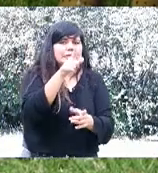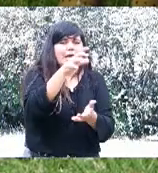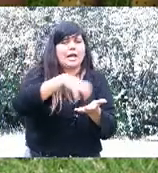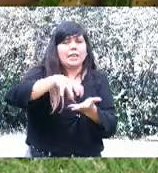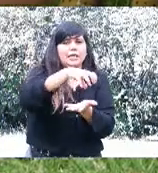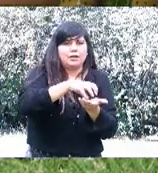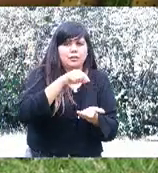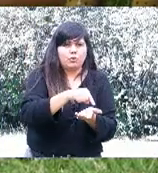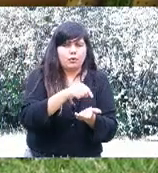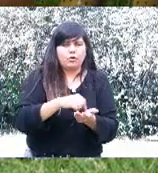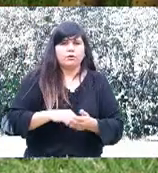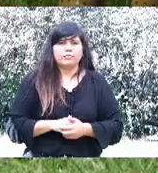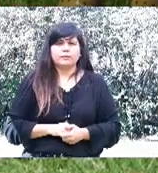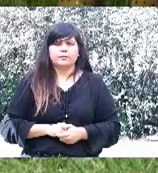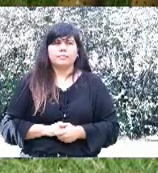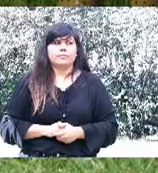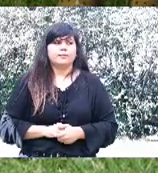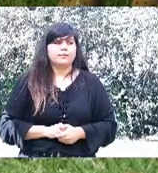es